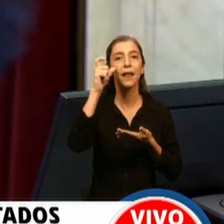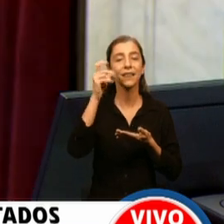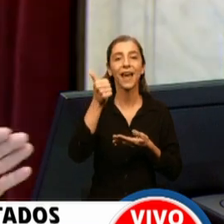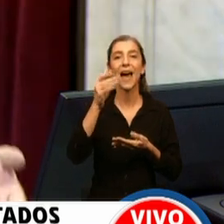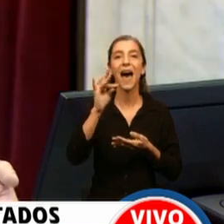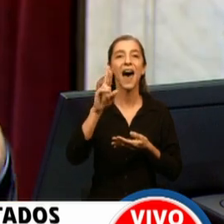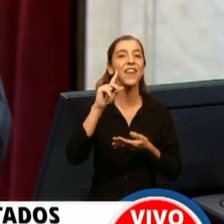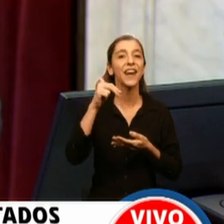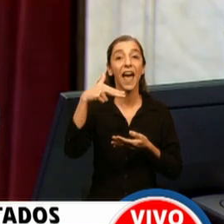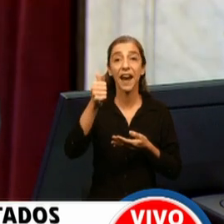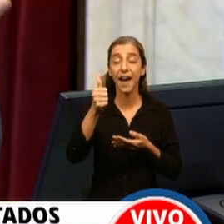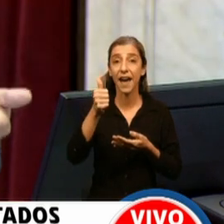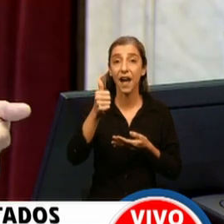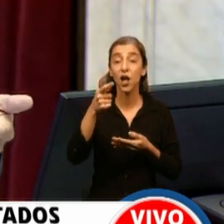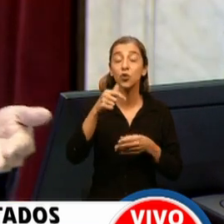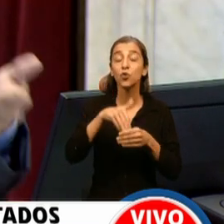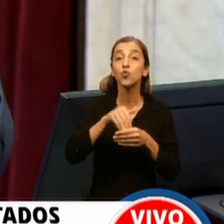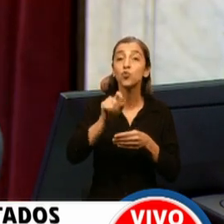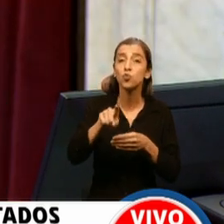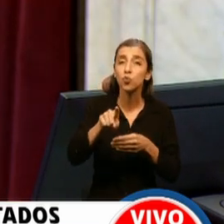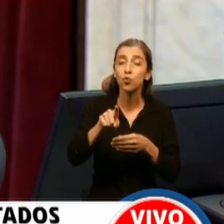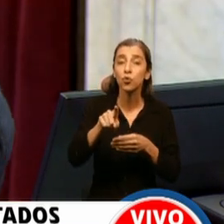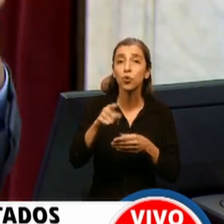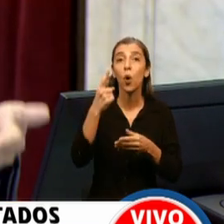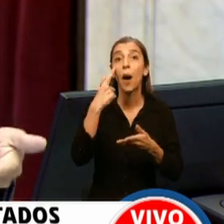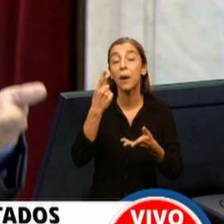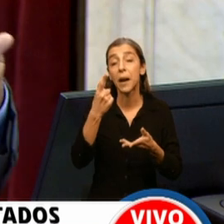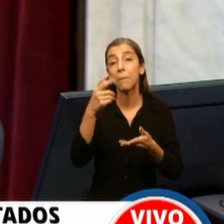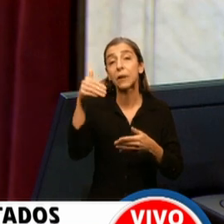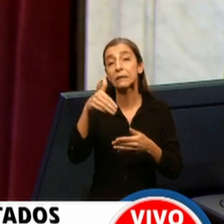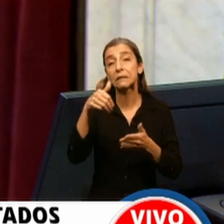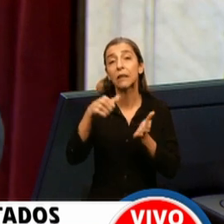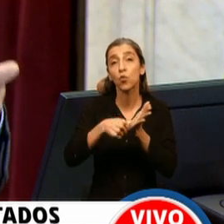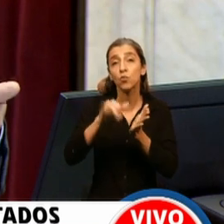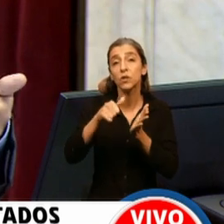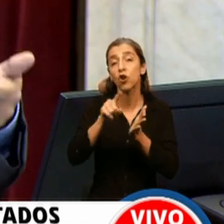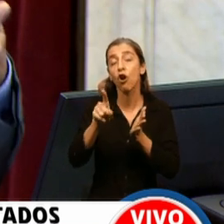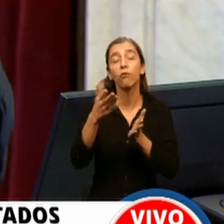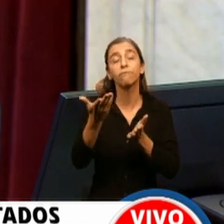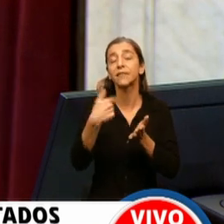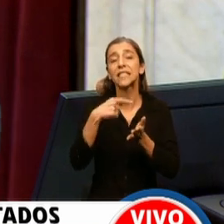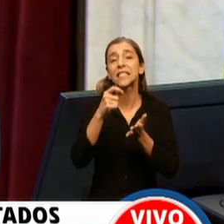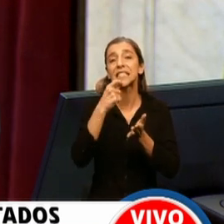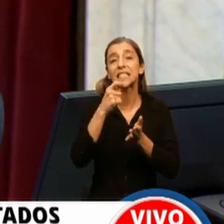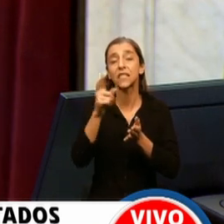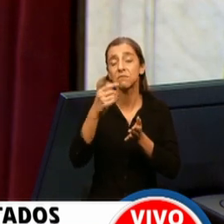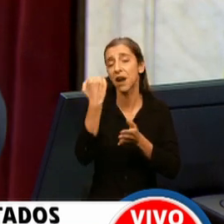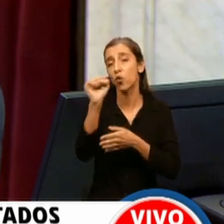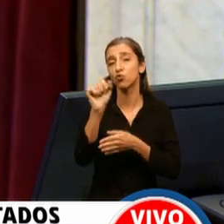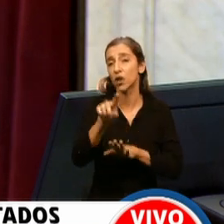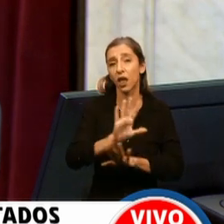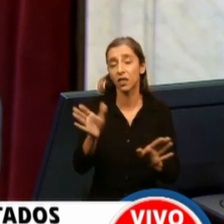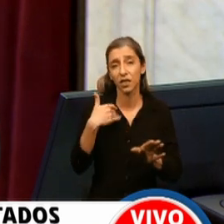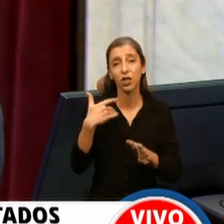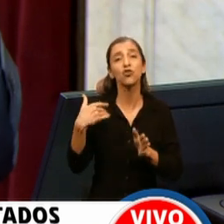voto si es que considera que está presente y si no la vamos a considerar ausente y voy a leer la lista de